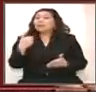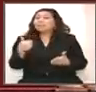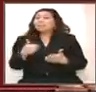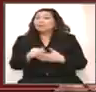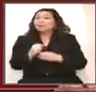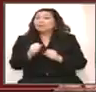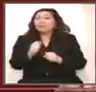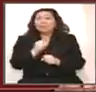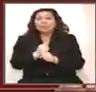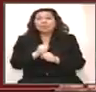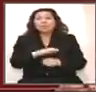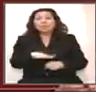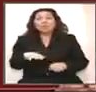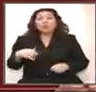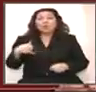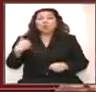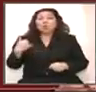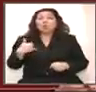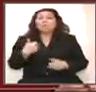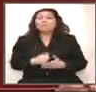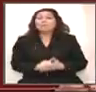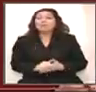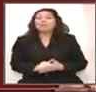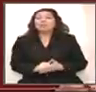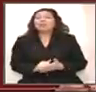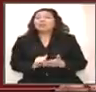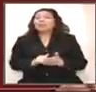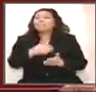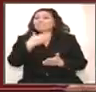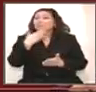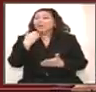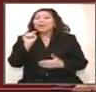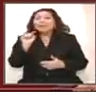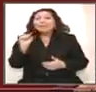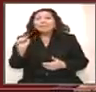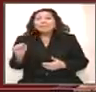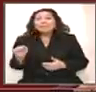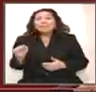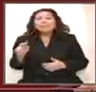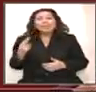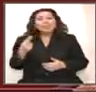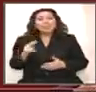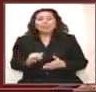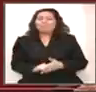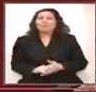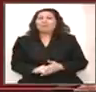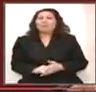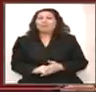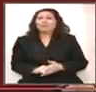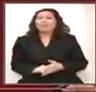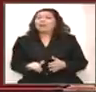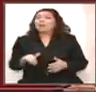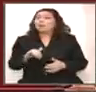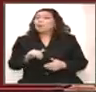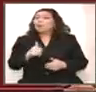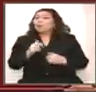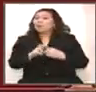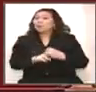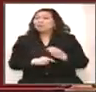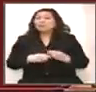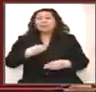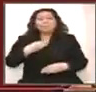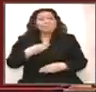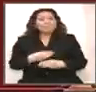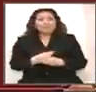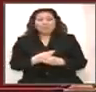a la explotación laboral de niños, niñas o adolescentes, que es mejor que estén allí a estar delinquiendo. Al igual que en otros países del